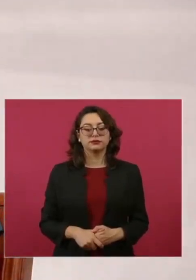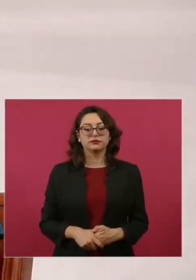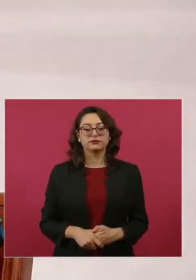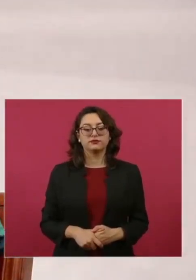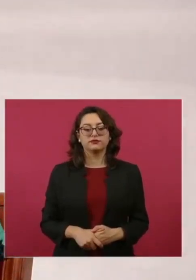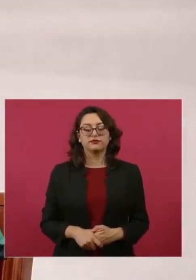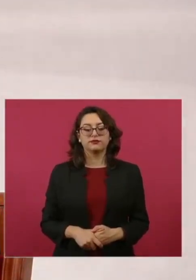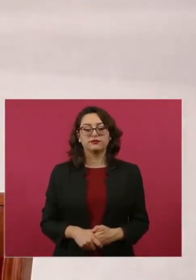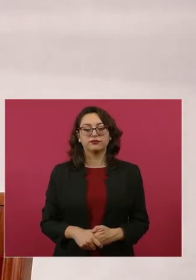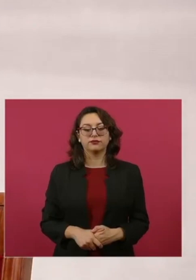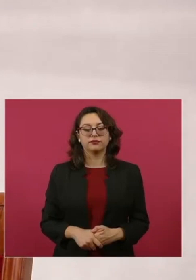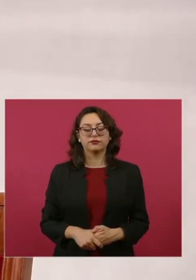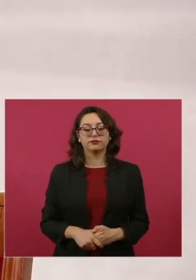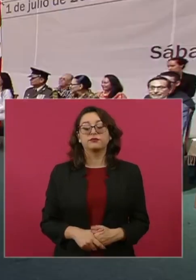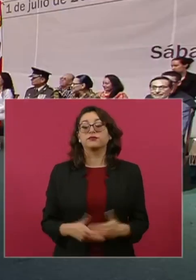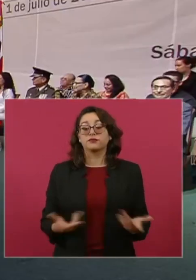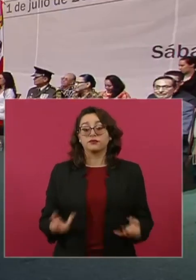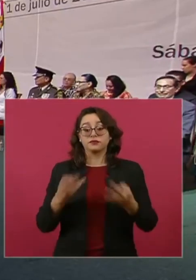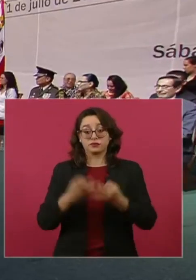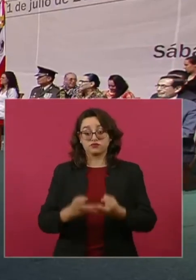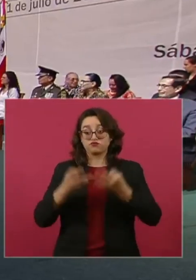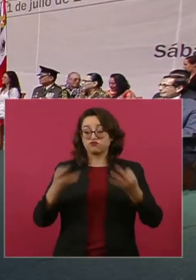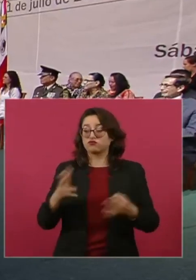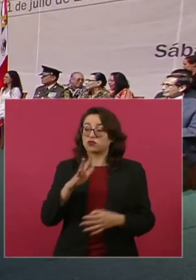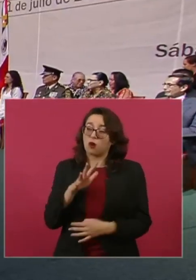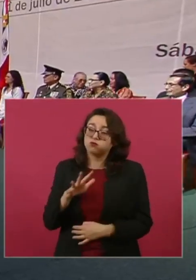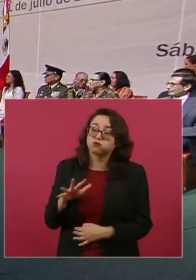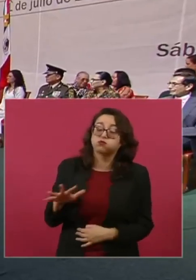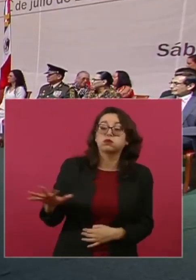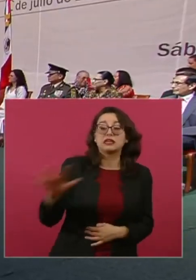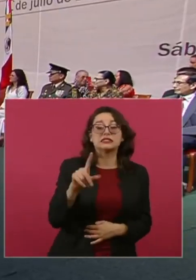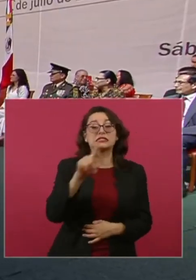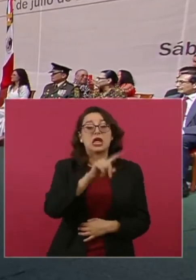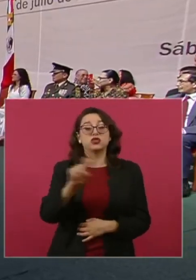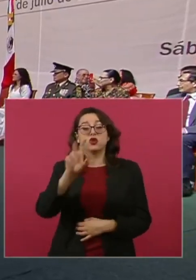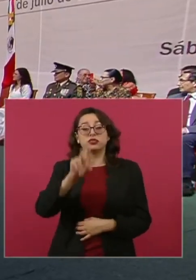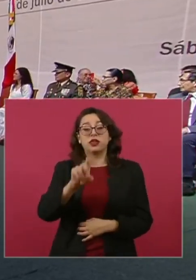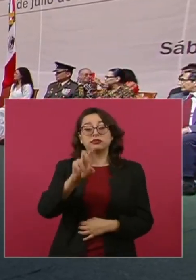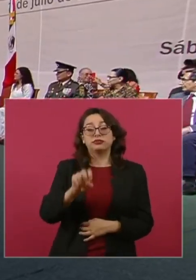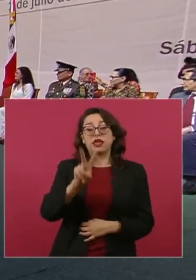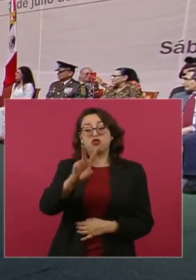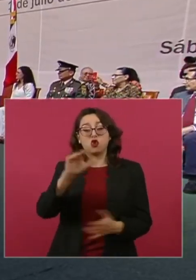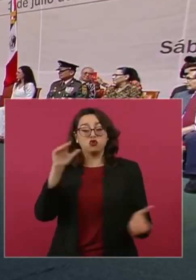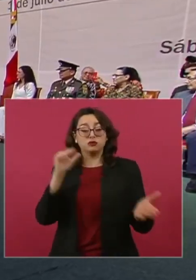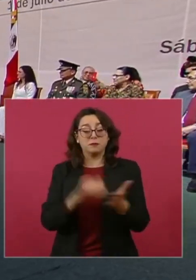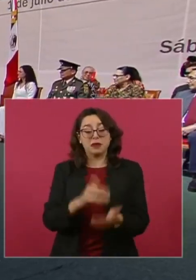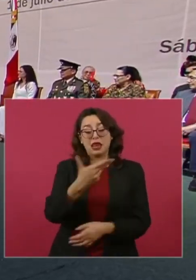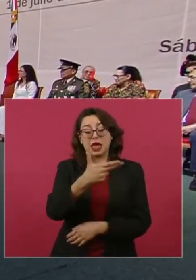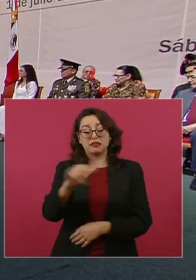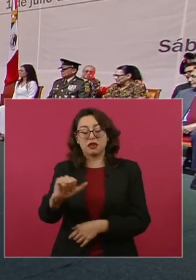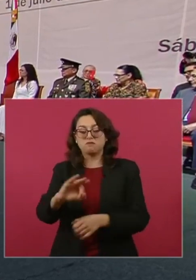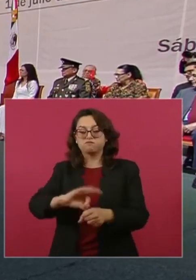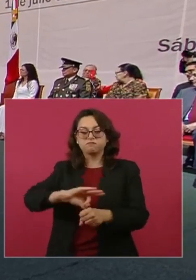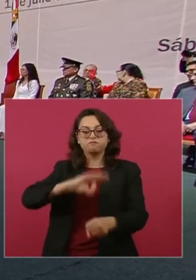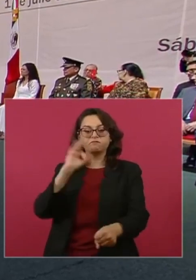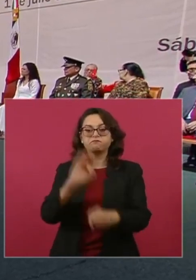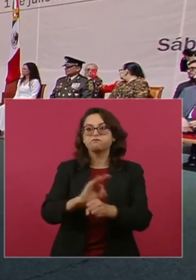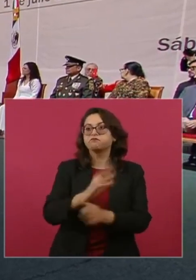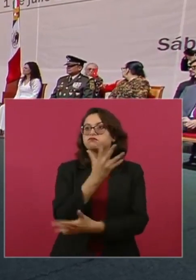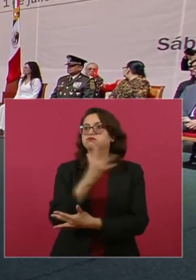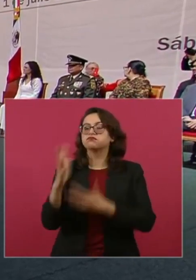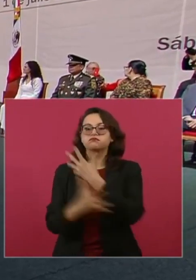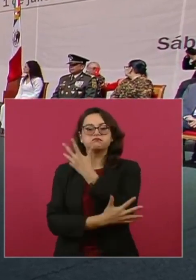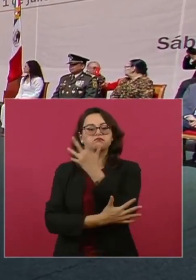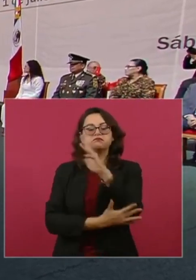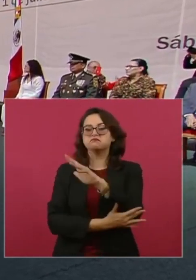132,000 hectáreas como reservas naturales. There's been 130,000 acres for natural reserves. Con lo